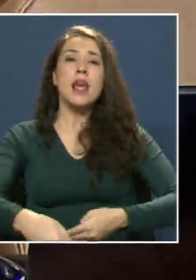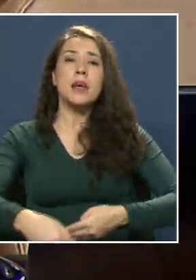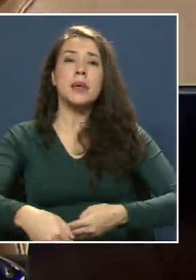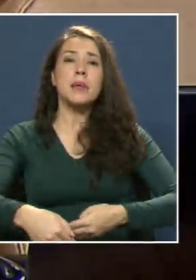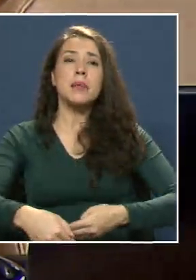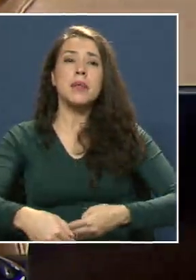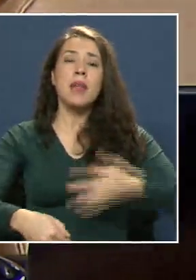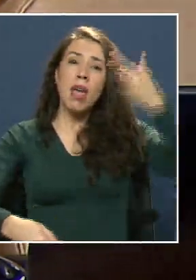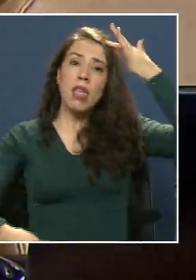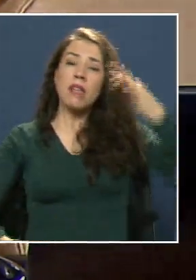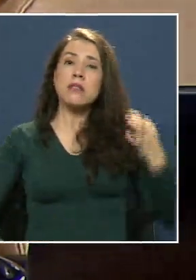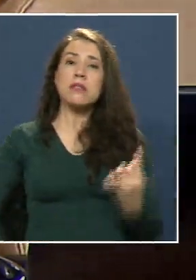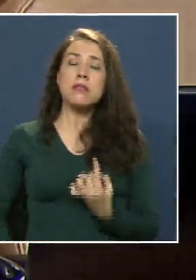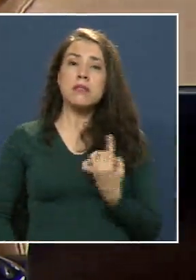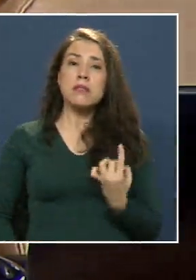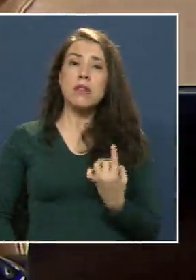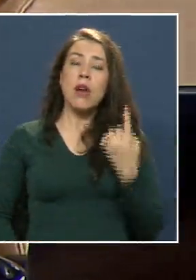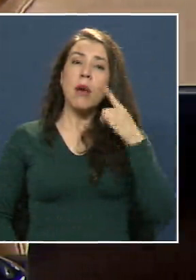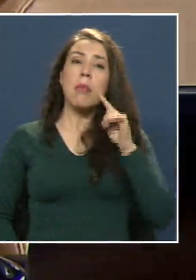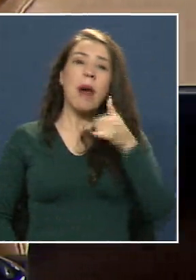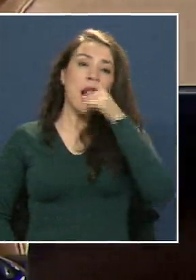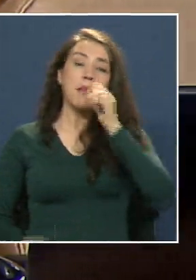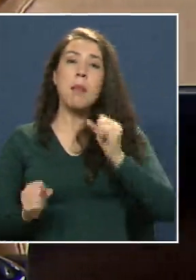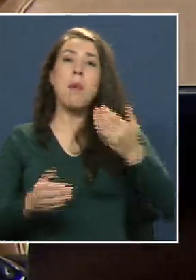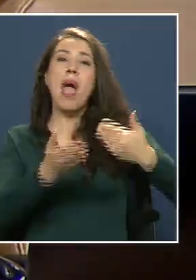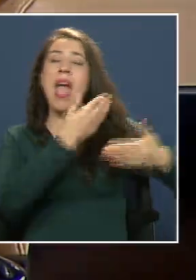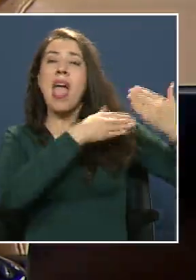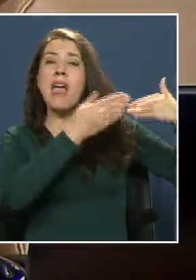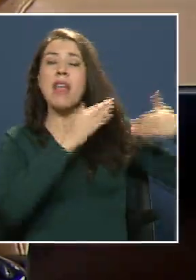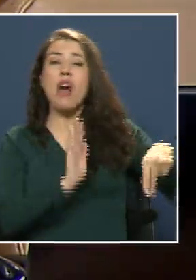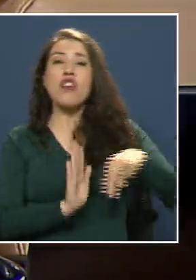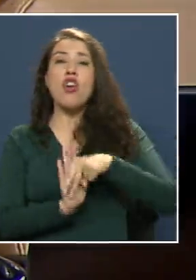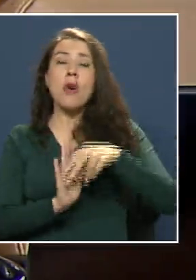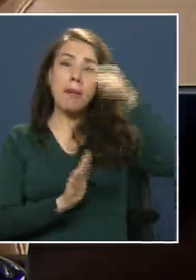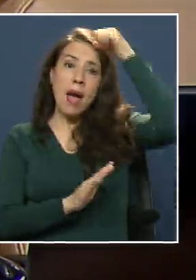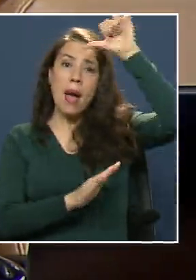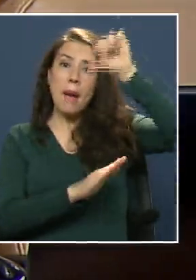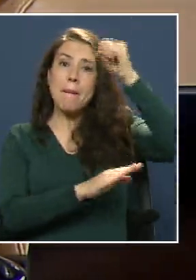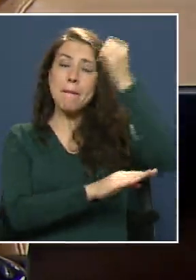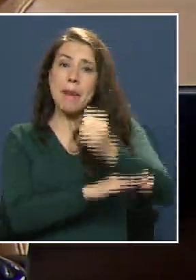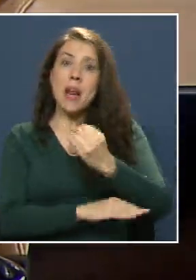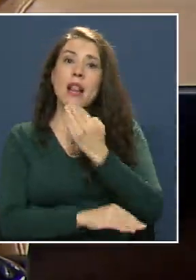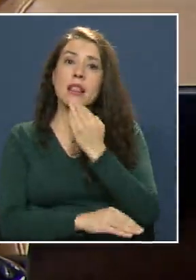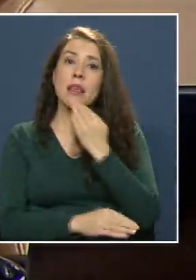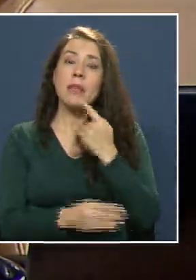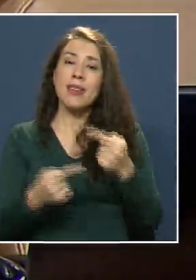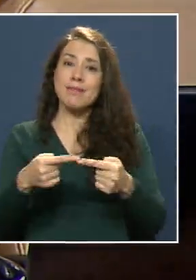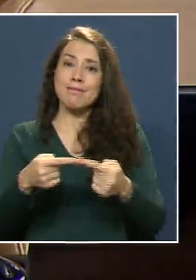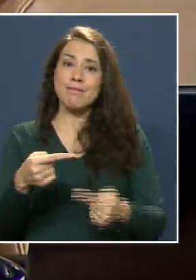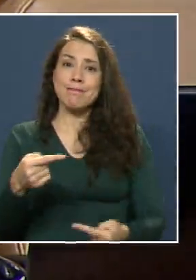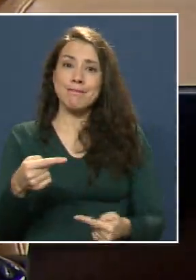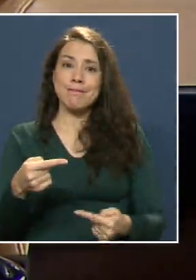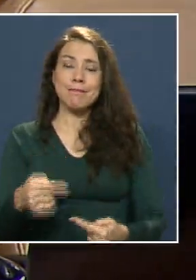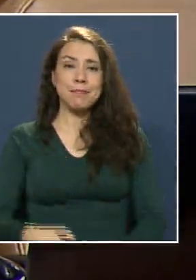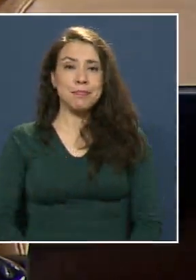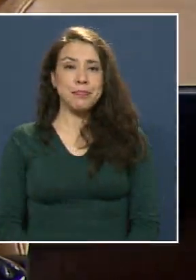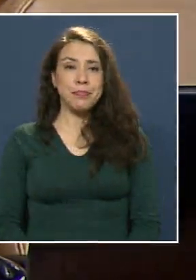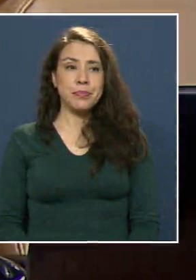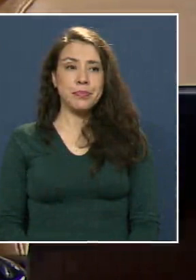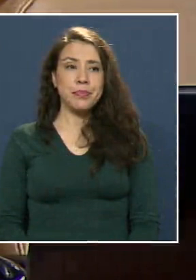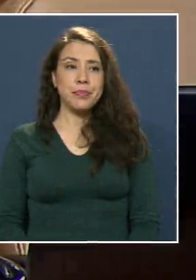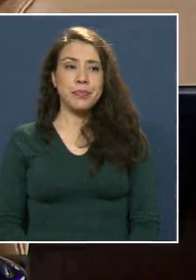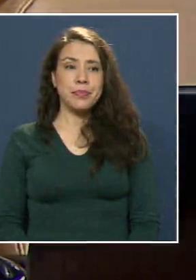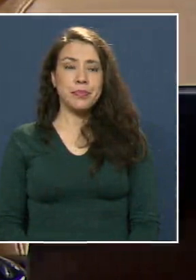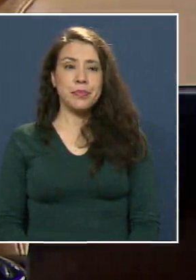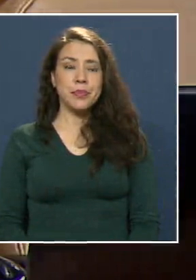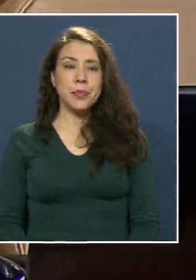digamos, discrecional a la retroactividad de una norma penal. Por lo tanto, yo creo que ahí también hay una inconsistencia.